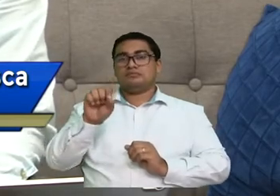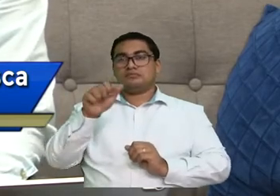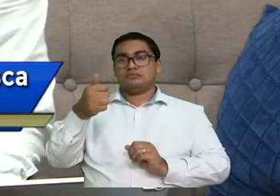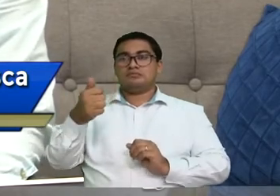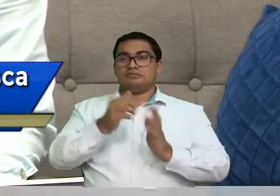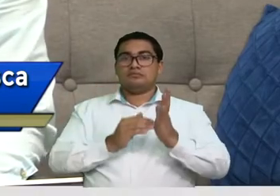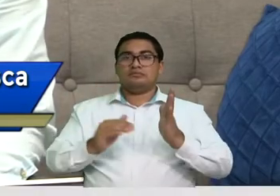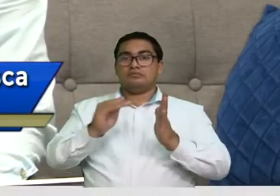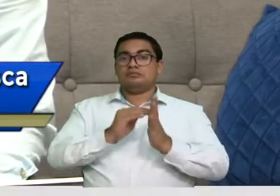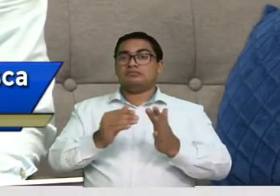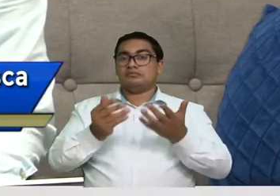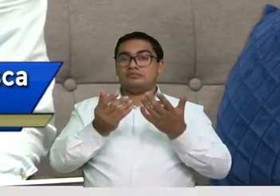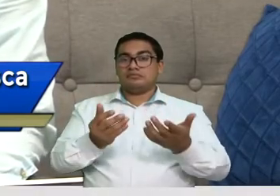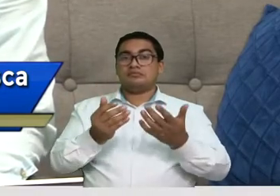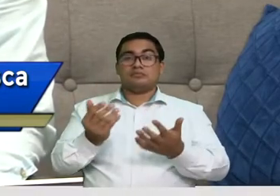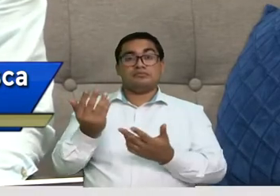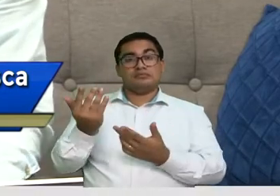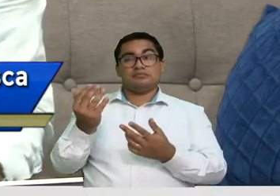Esperábamos